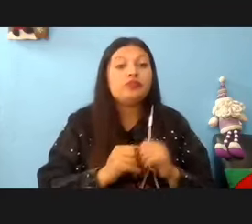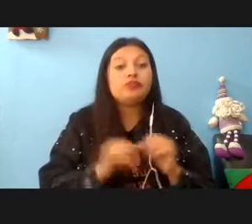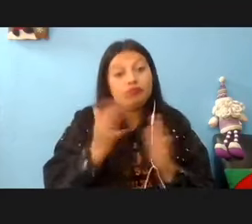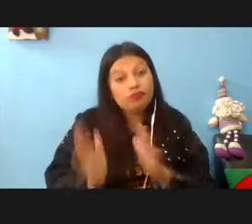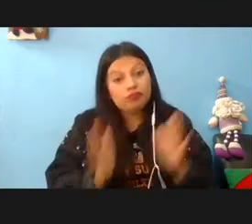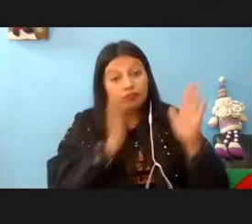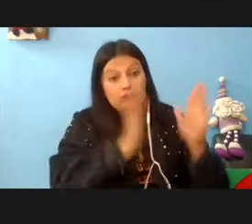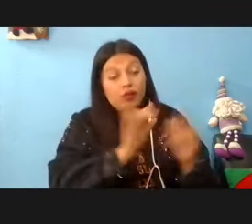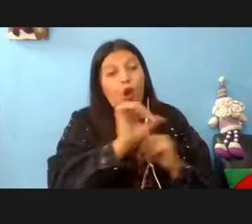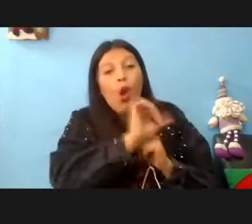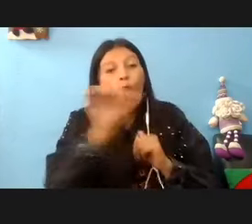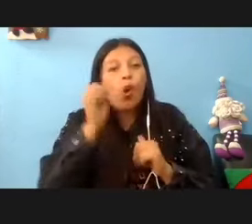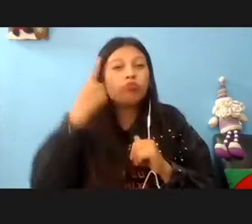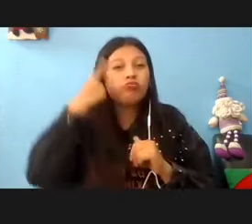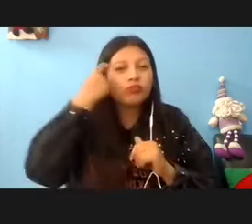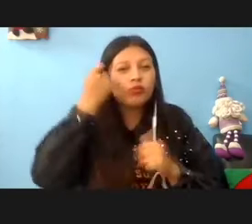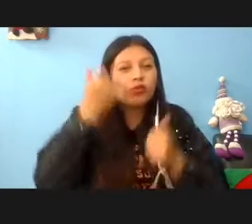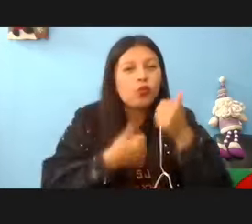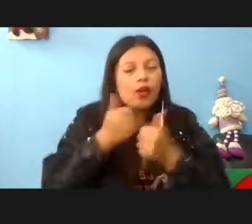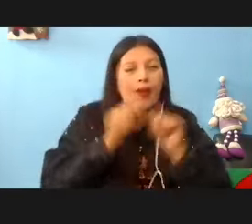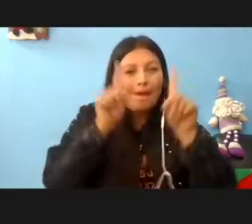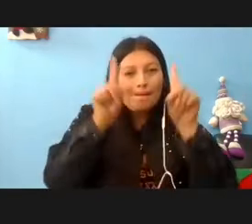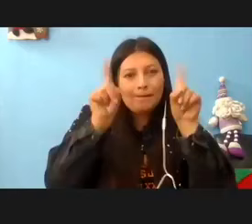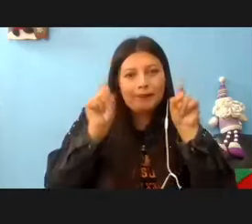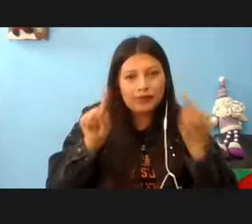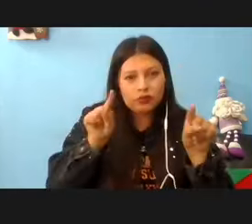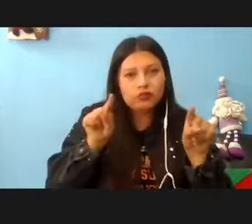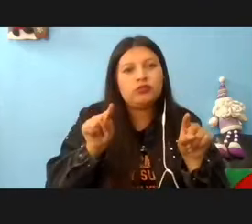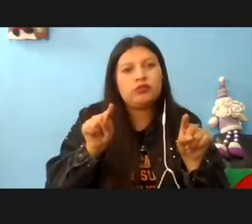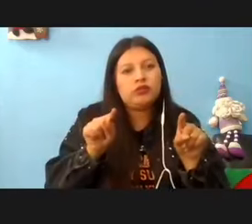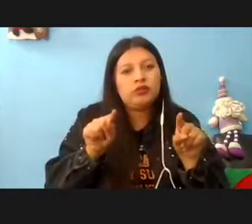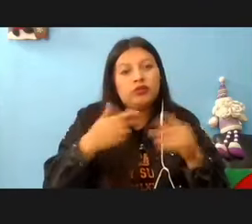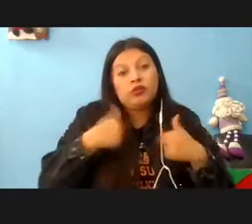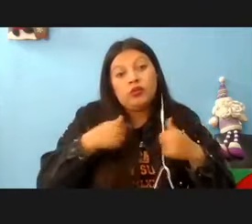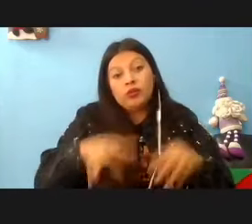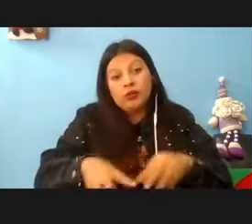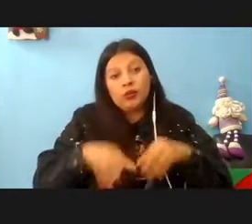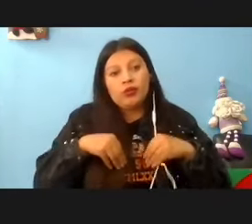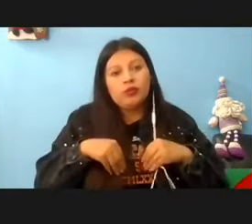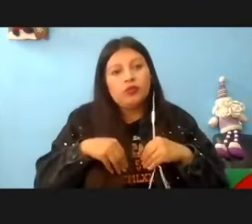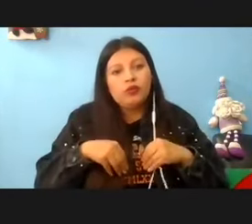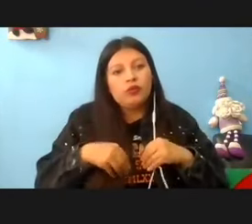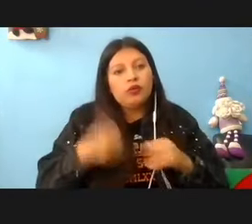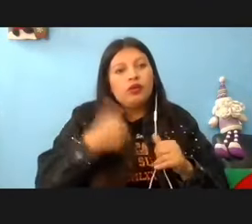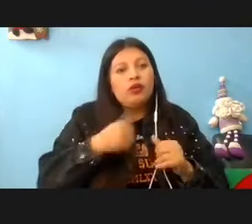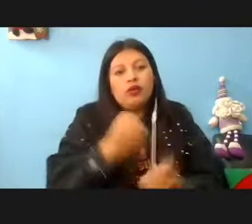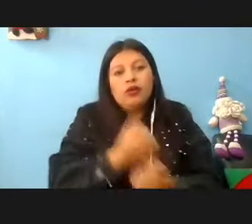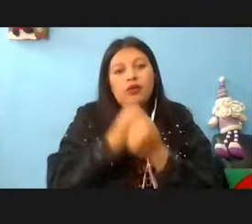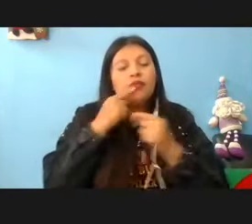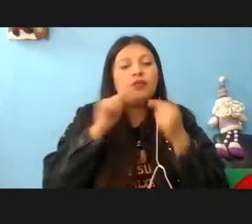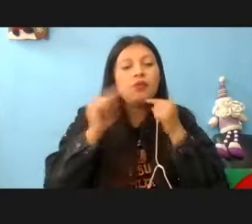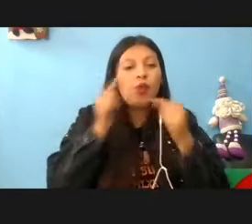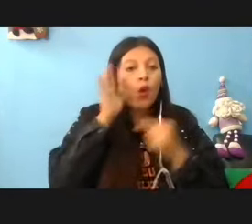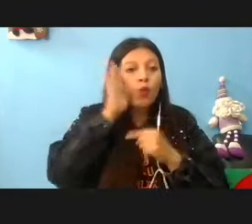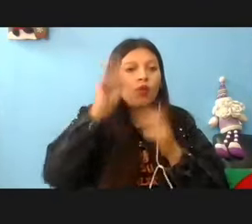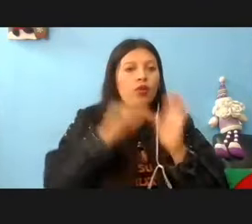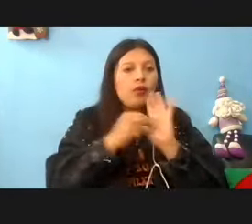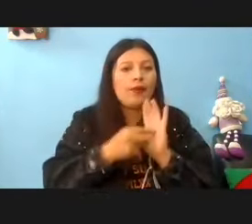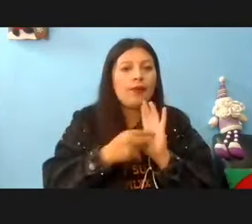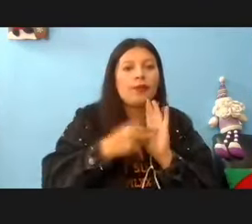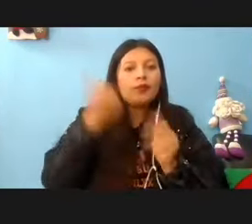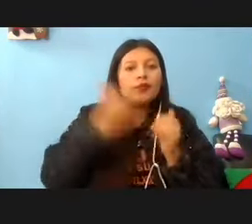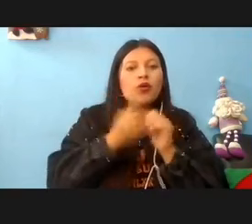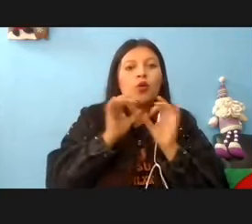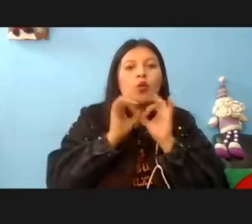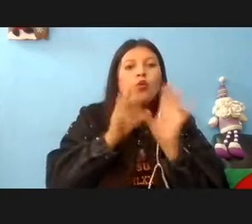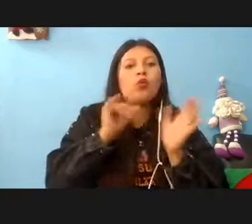otro desafío también en tono de pregunta, y yo lo asumiría, inclusive lo plantearía para debates futuros como riesgo, y es una suerte